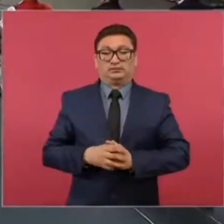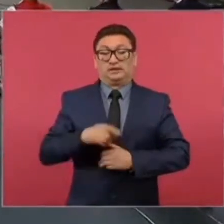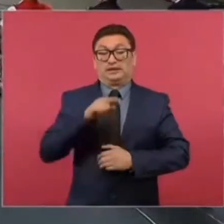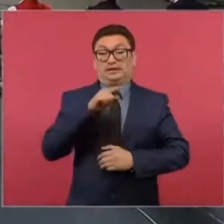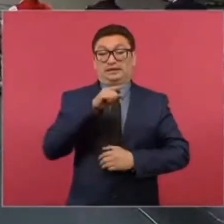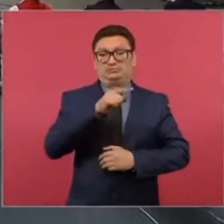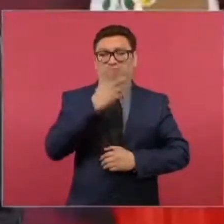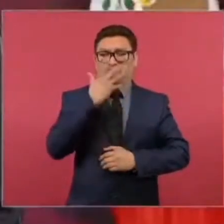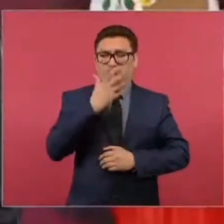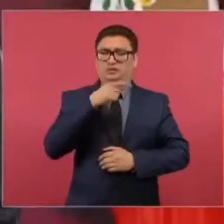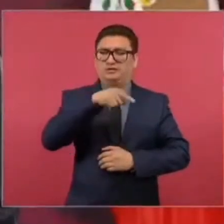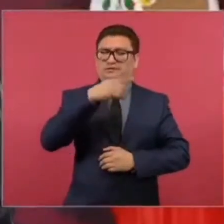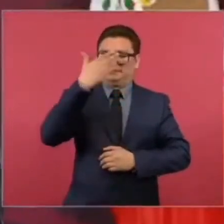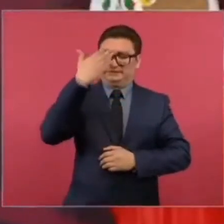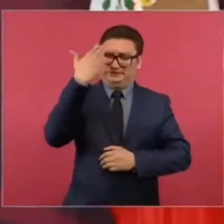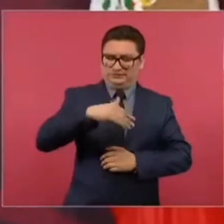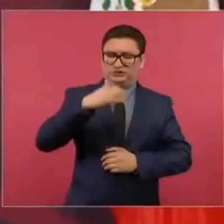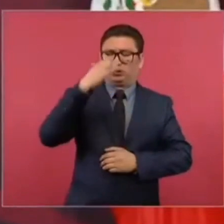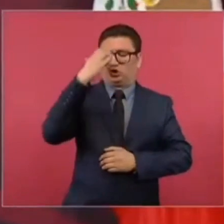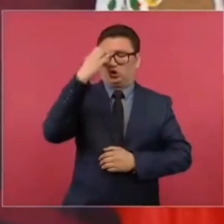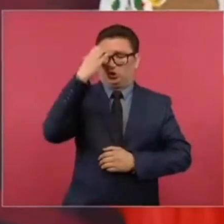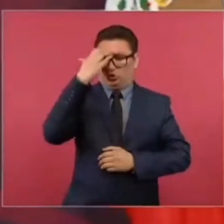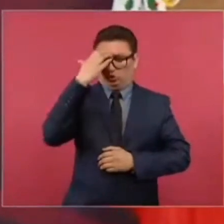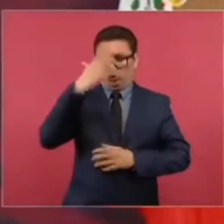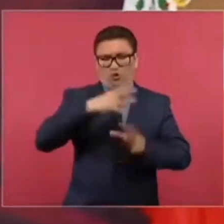conocedor de todo el ritual